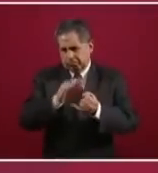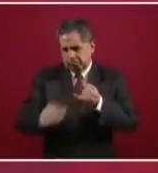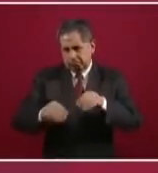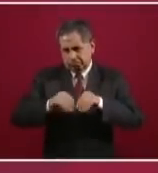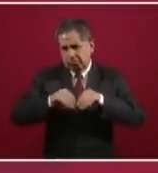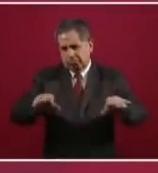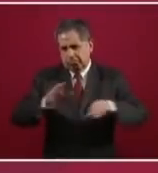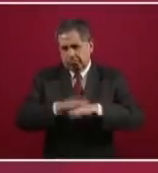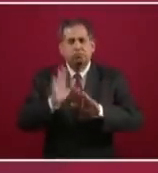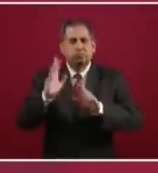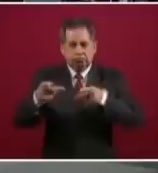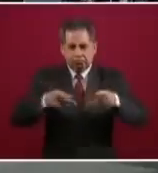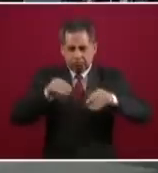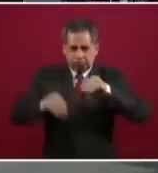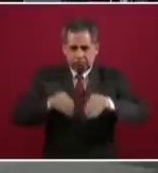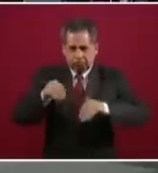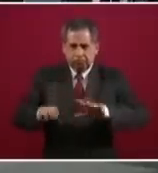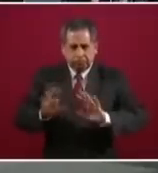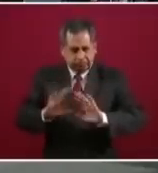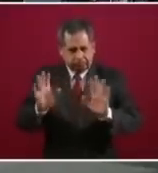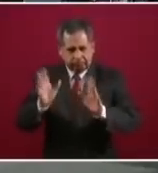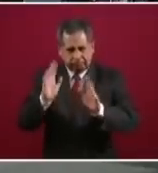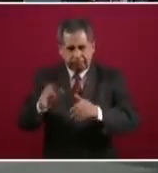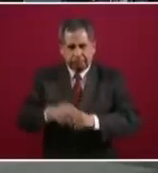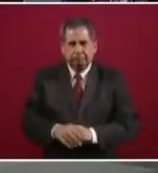del mes, pero ya se está trabajando.